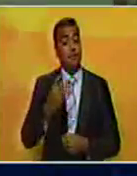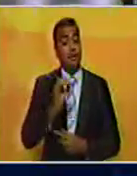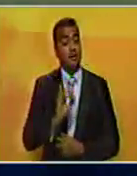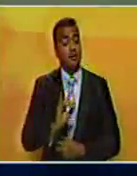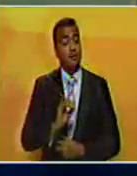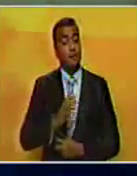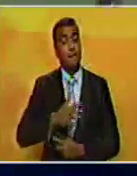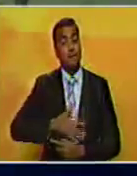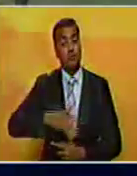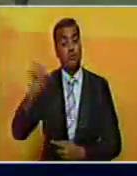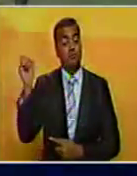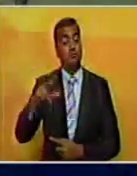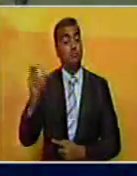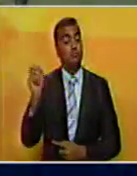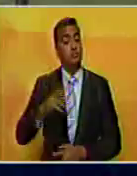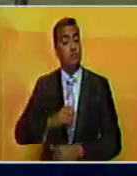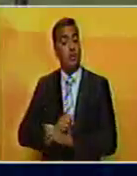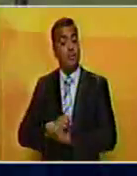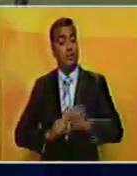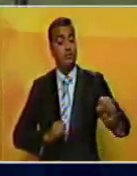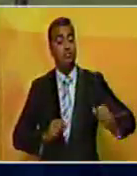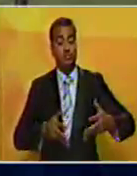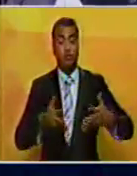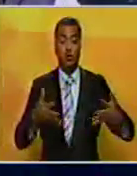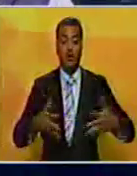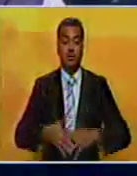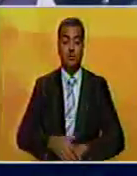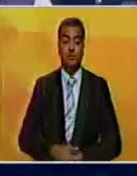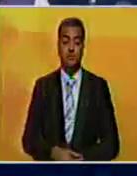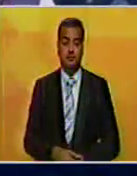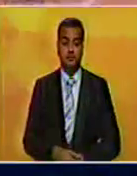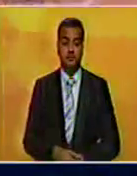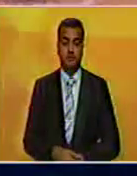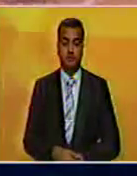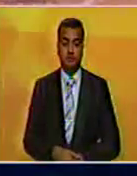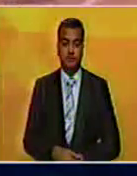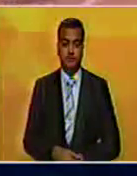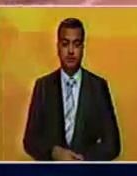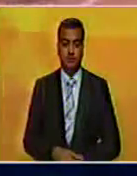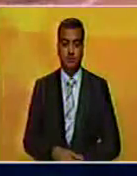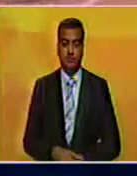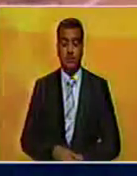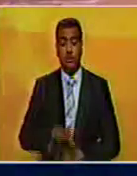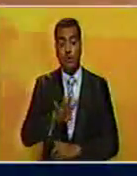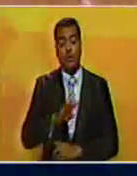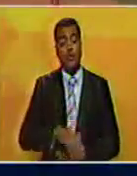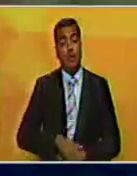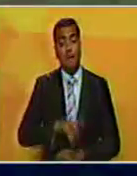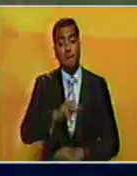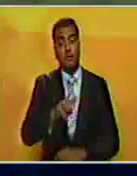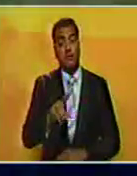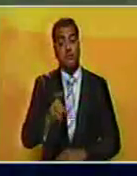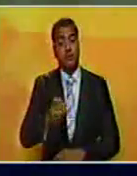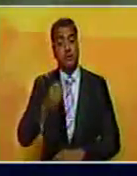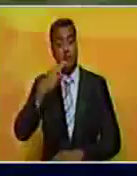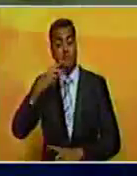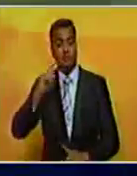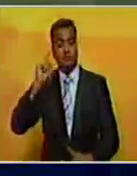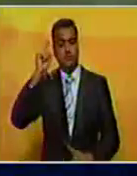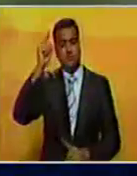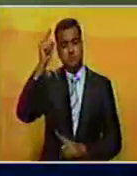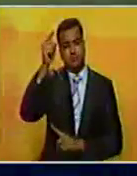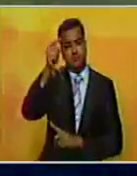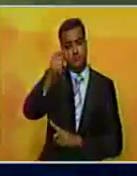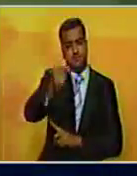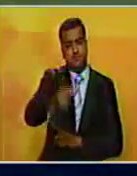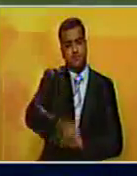episodio, puso en ventaja a su equipo con este batazo de 4 esquinas que trajo a bordo a George Springer. En la cuarta, Marwin González amplió la ventaja por los de Houston. Luis Valbuena